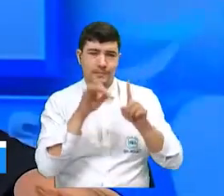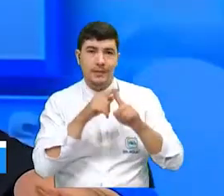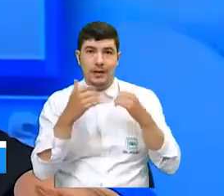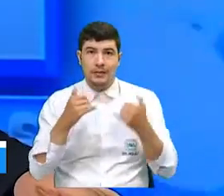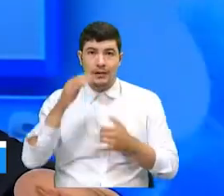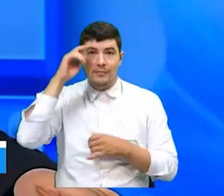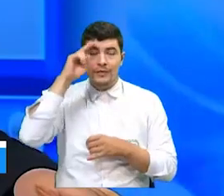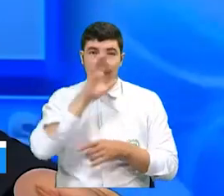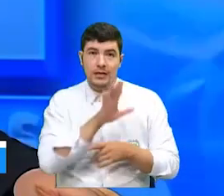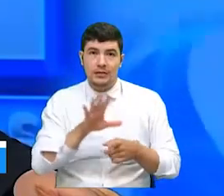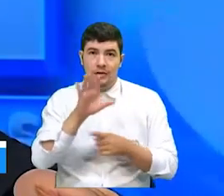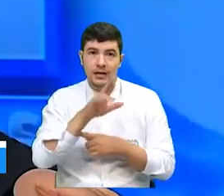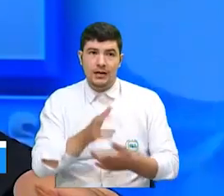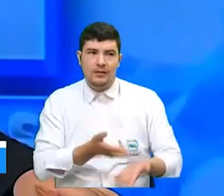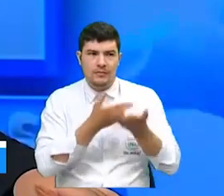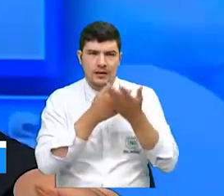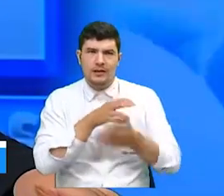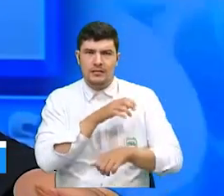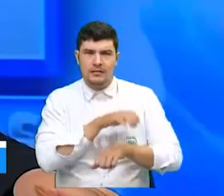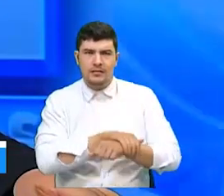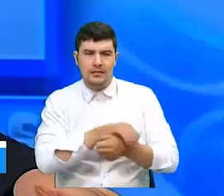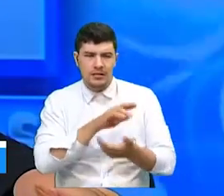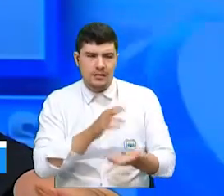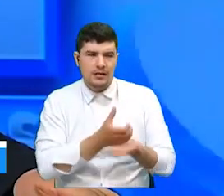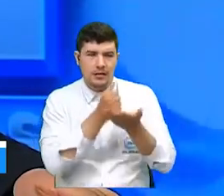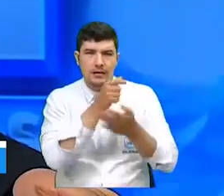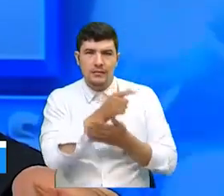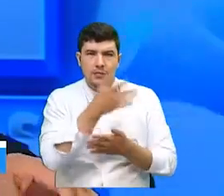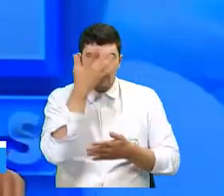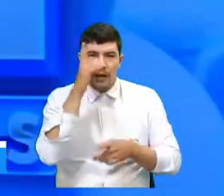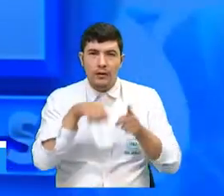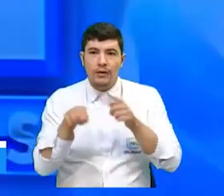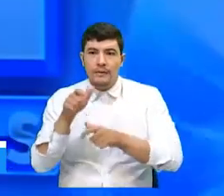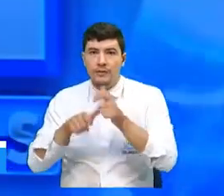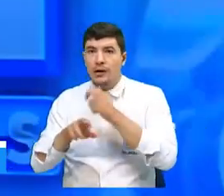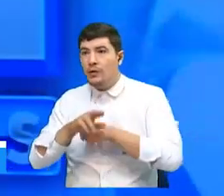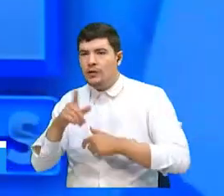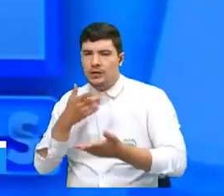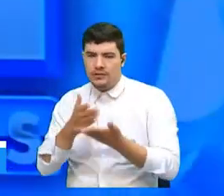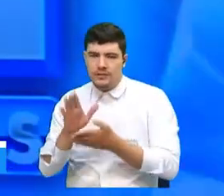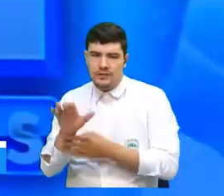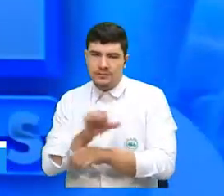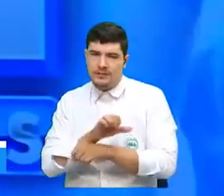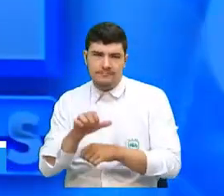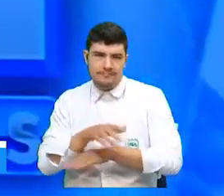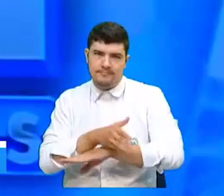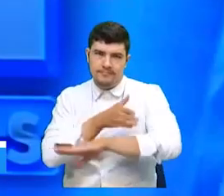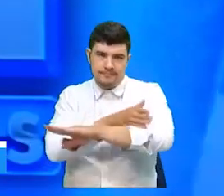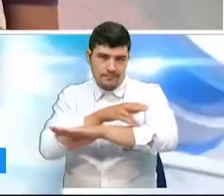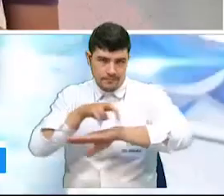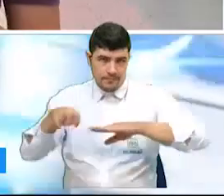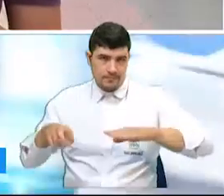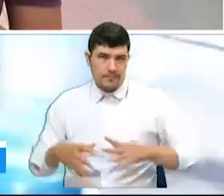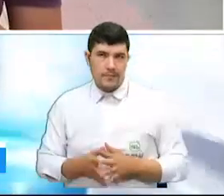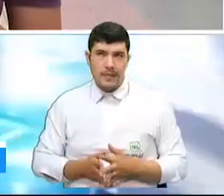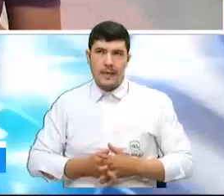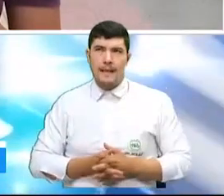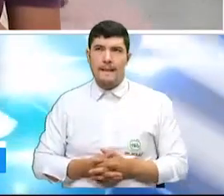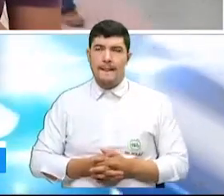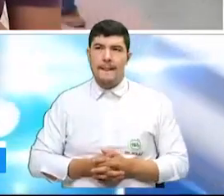de receptación. Nuestra periodista en Ocaña, Tatiana García, nos tiene más detalles de esa información. Tatiana, buenas tardes.